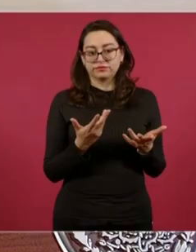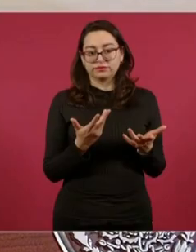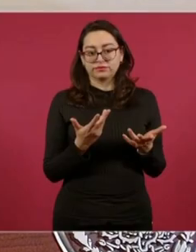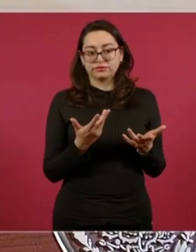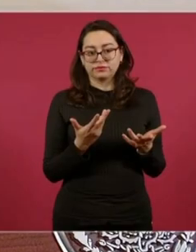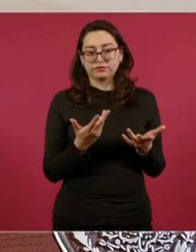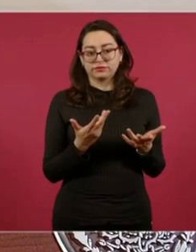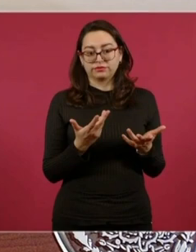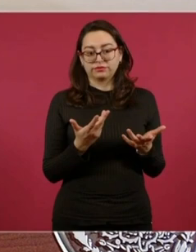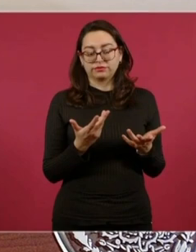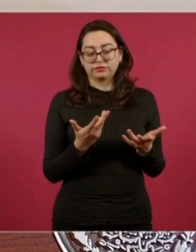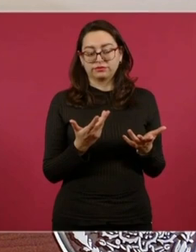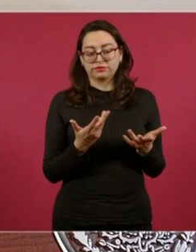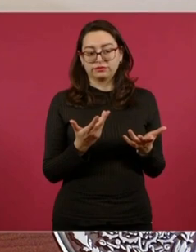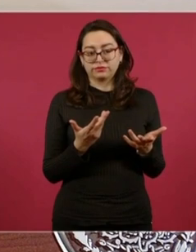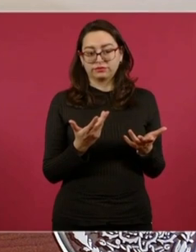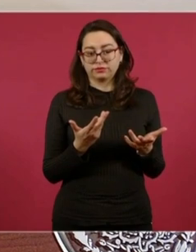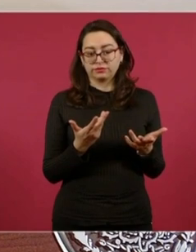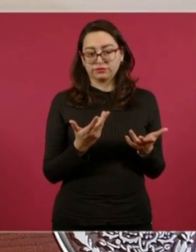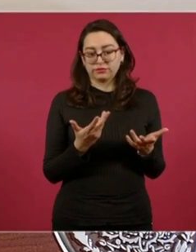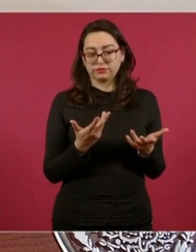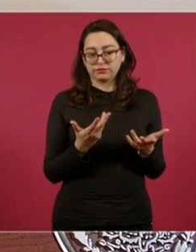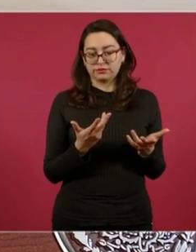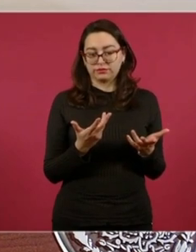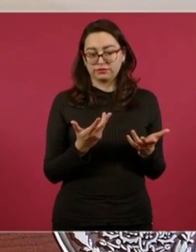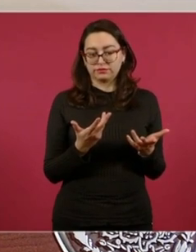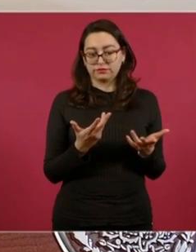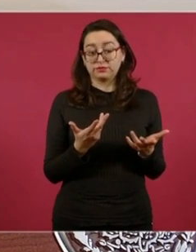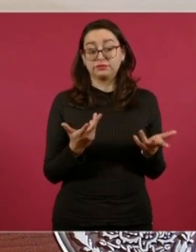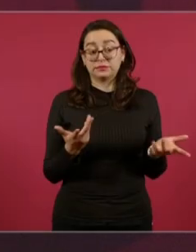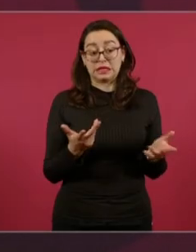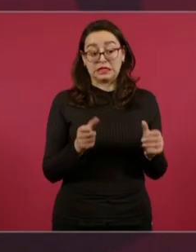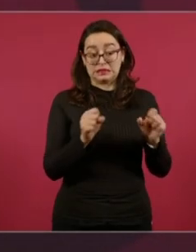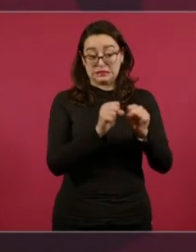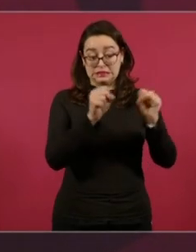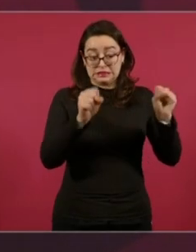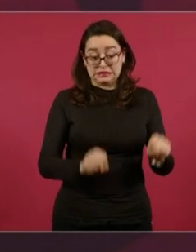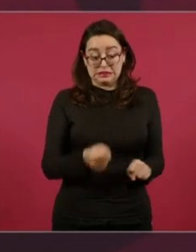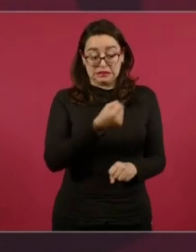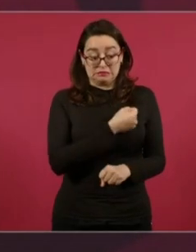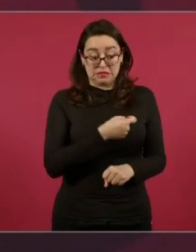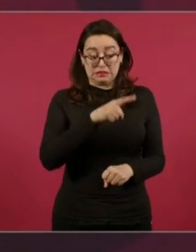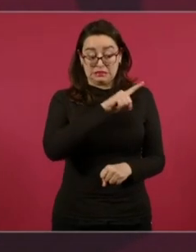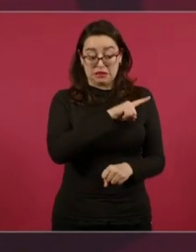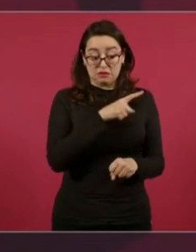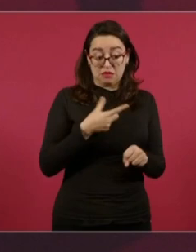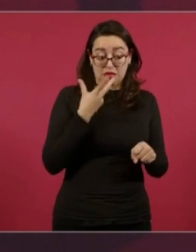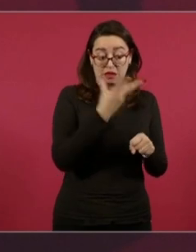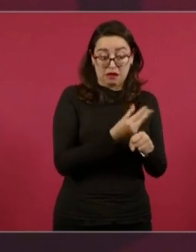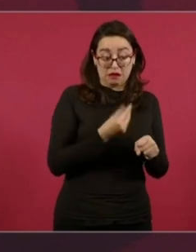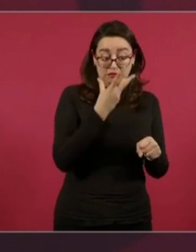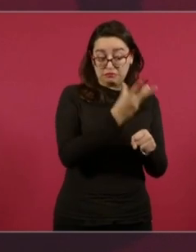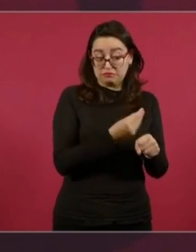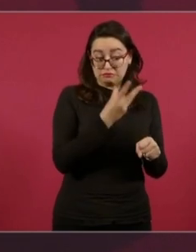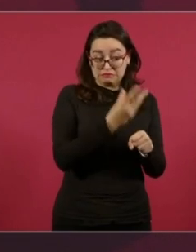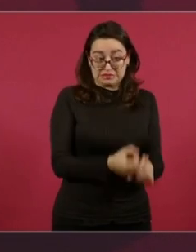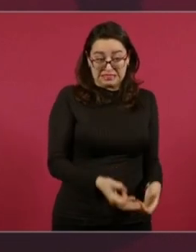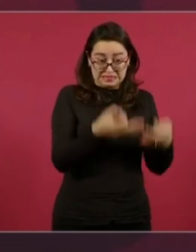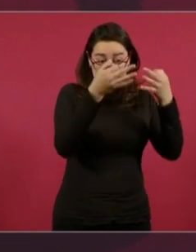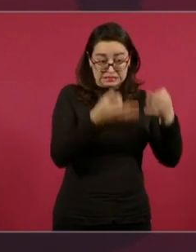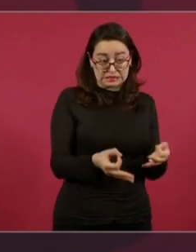como lo merece nuestro pueblo, el mejor sistema de salud pública del mundo.